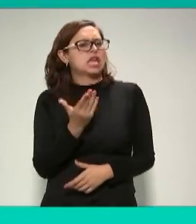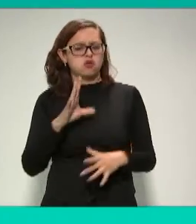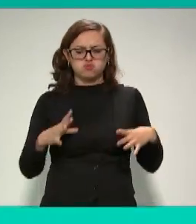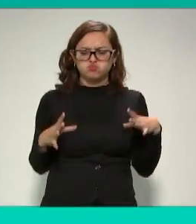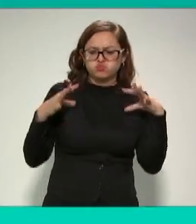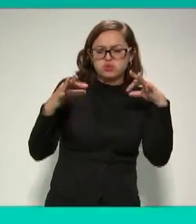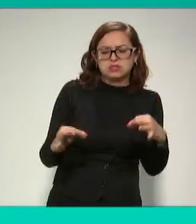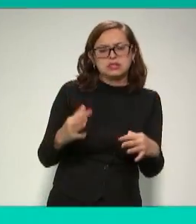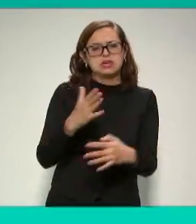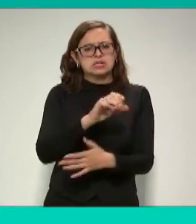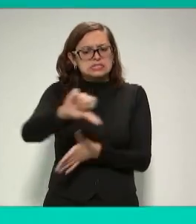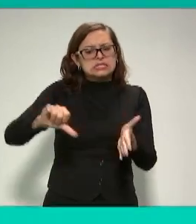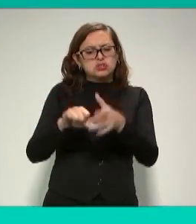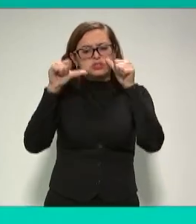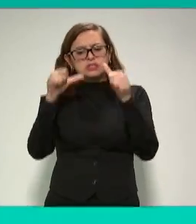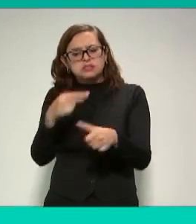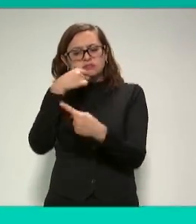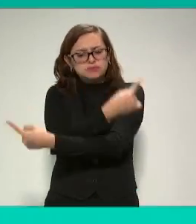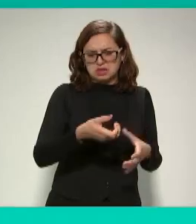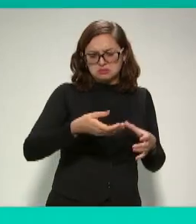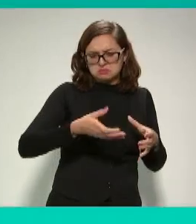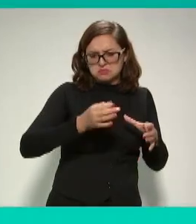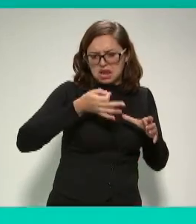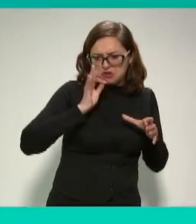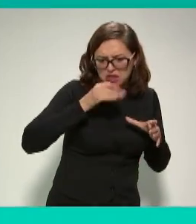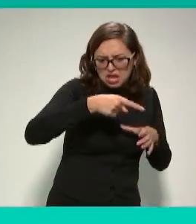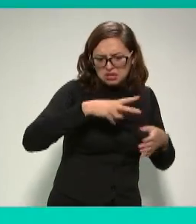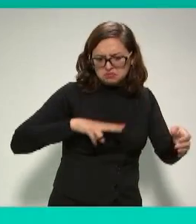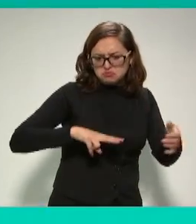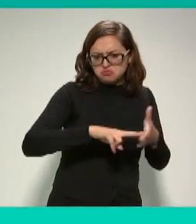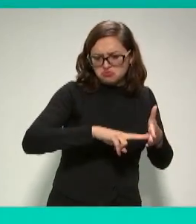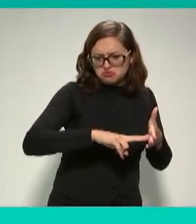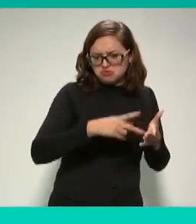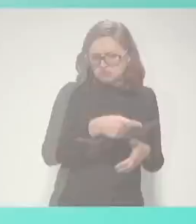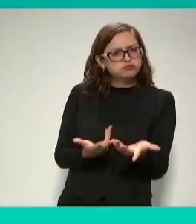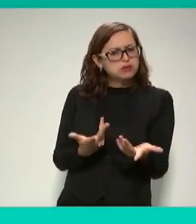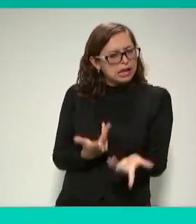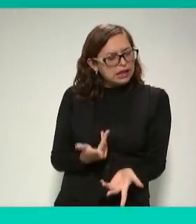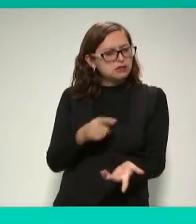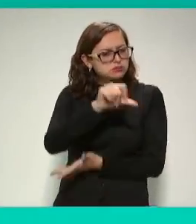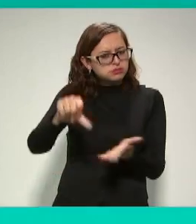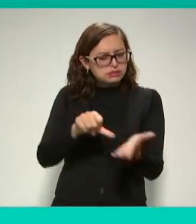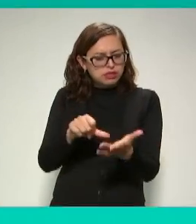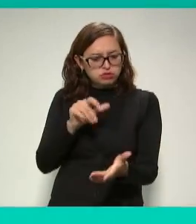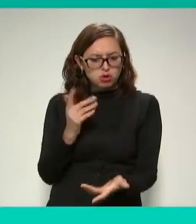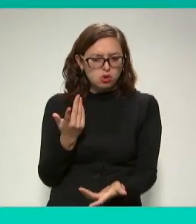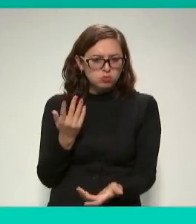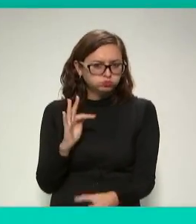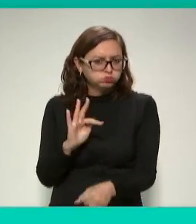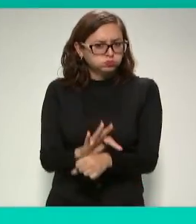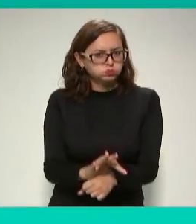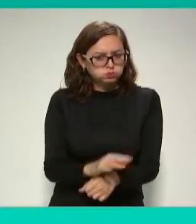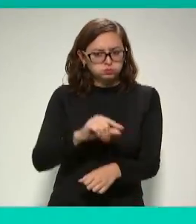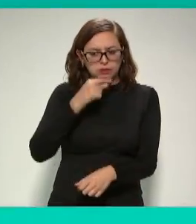los requisitos que las autoridades requieren a dichos centros privados para que operen en estricto apego a la legalidad. Es un asunto, por supuesto, de